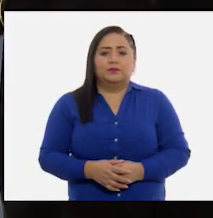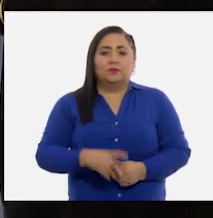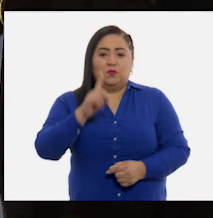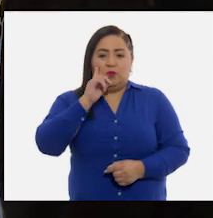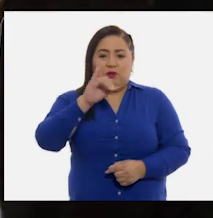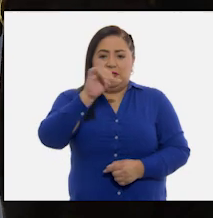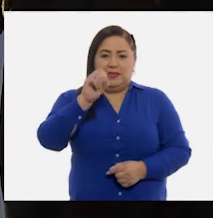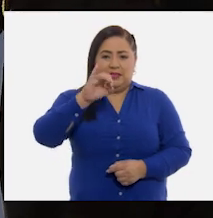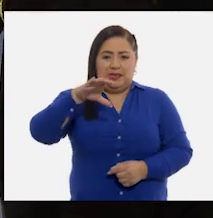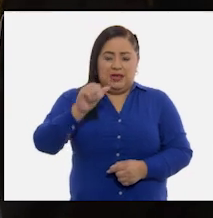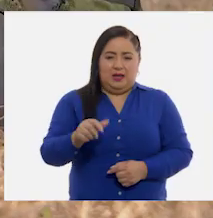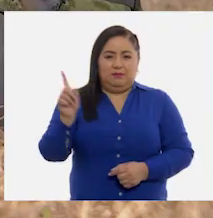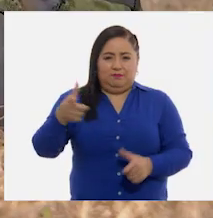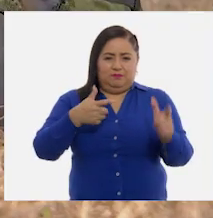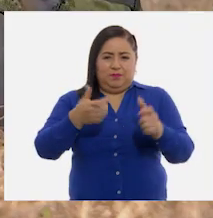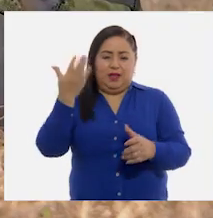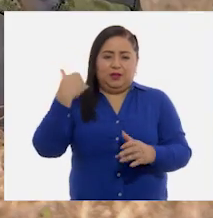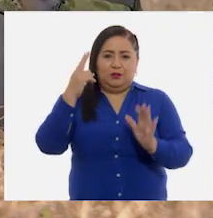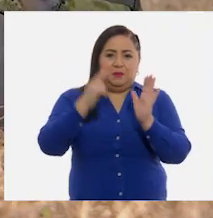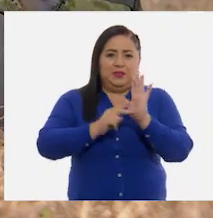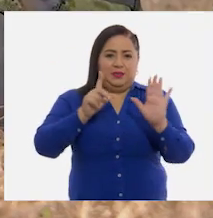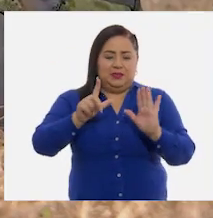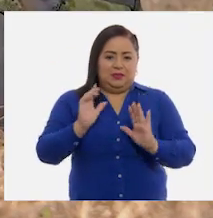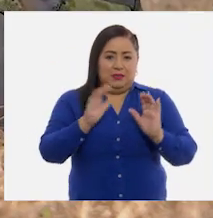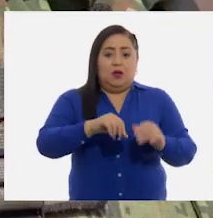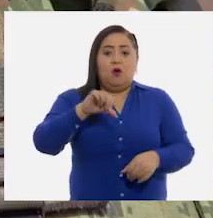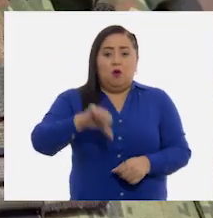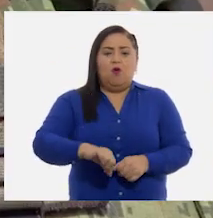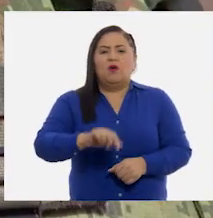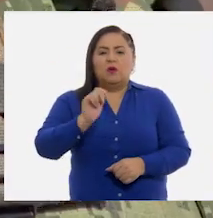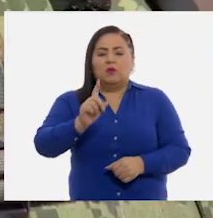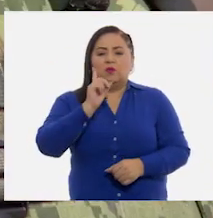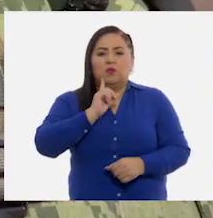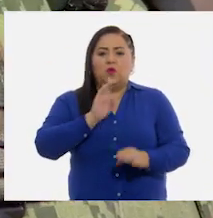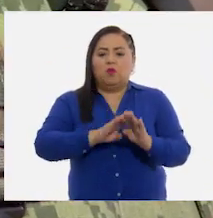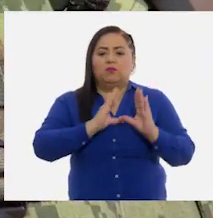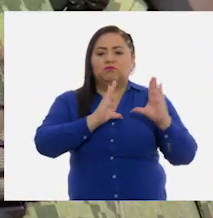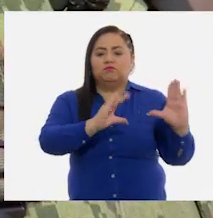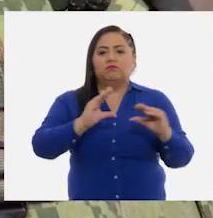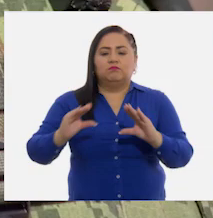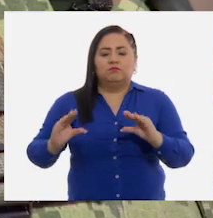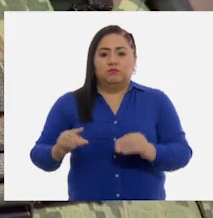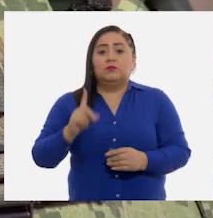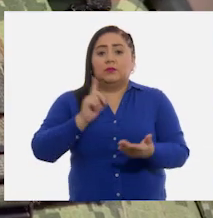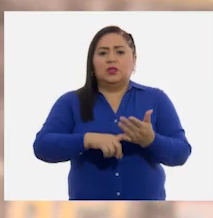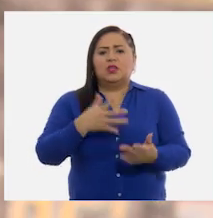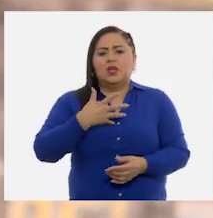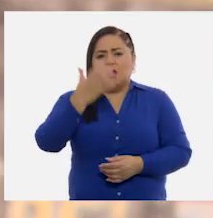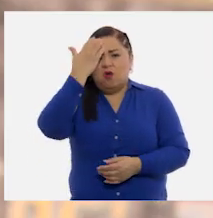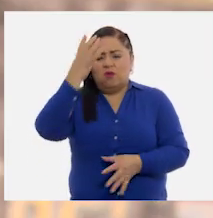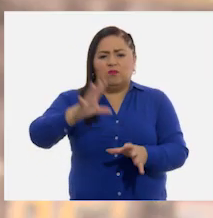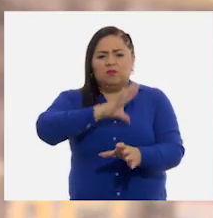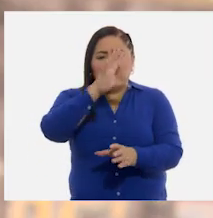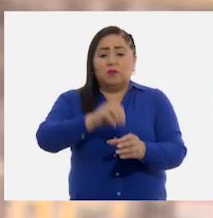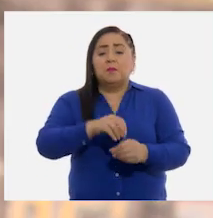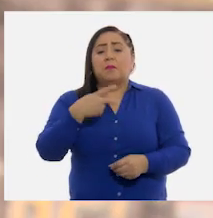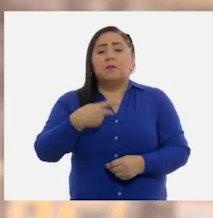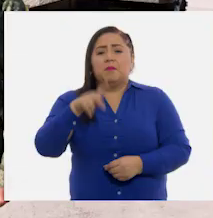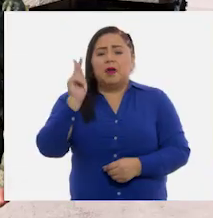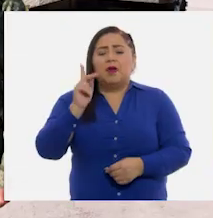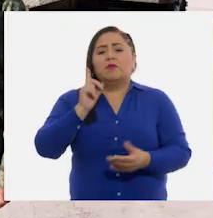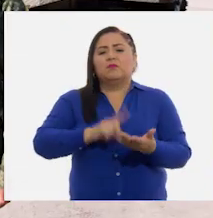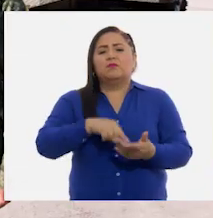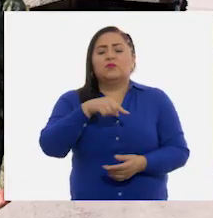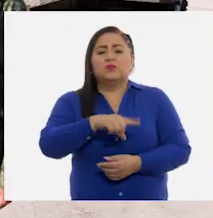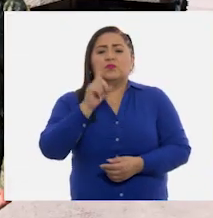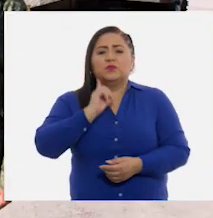Jessica, artillera egresada en 2017, hoy se desempeña como instructora. Tiene los conocimientos, pero sobre todo la